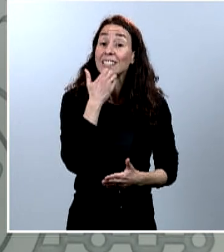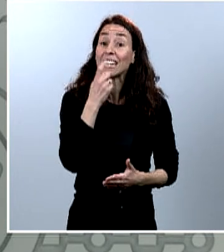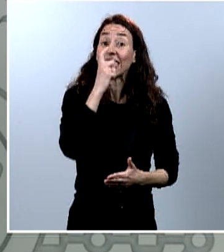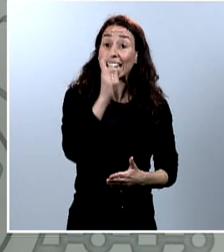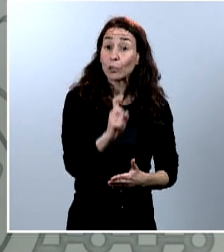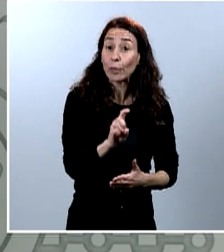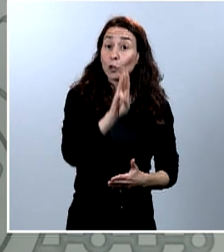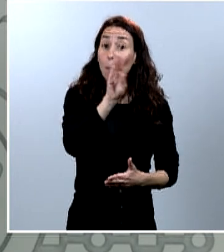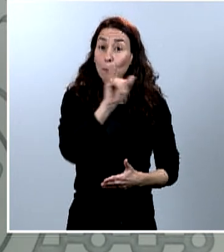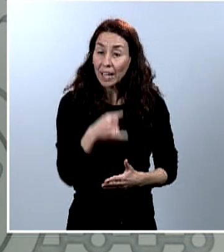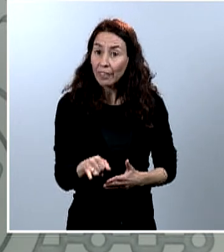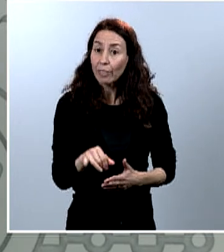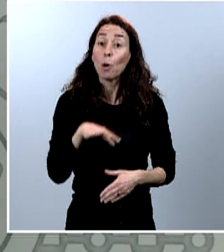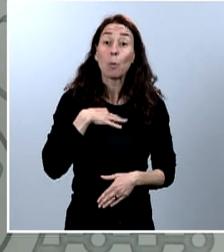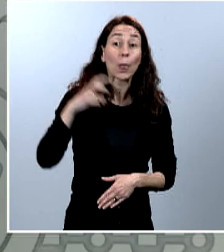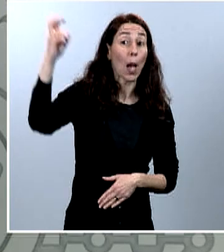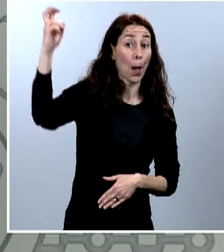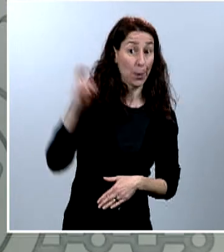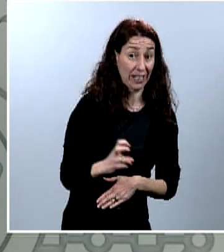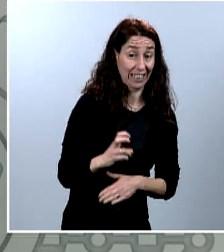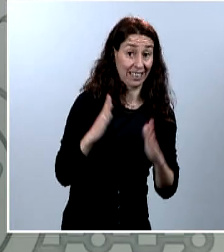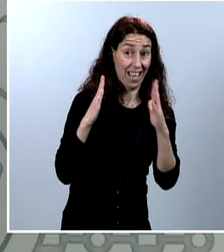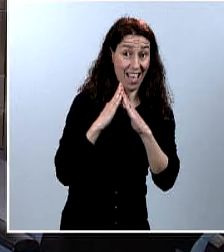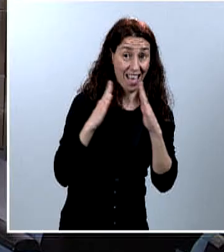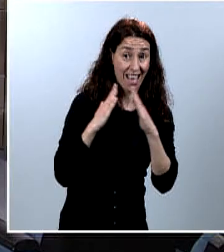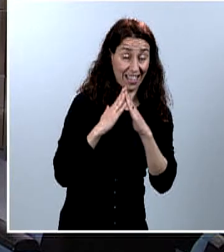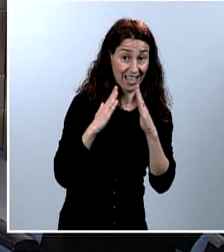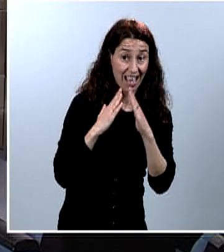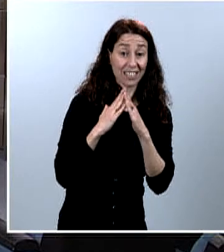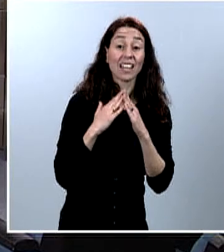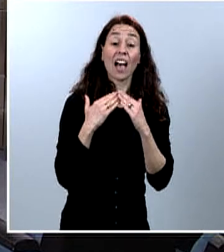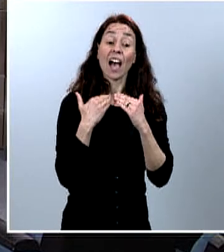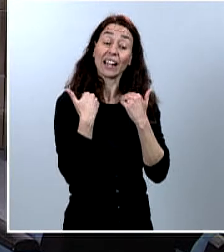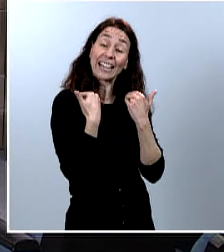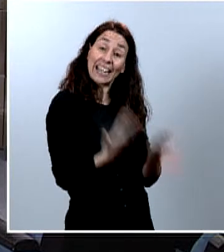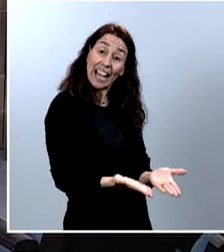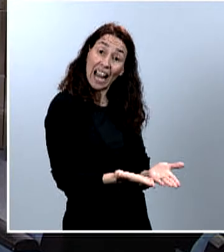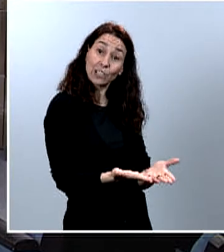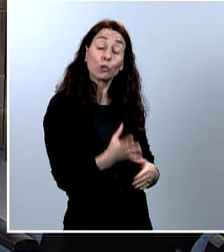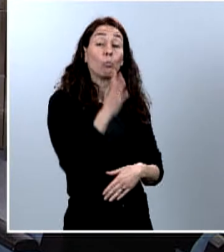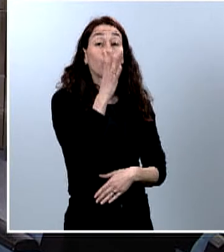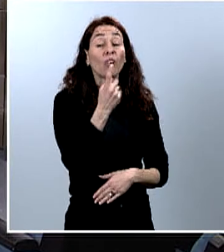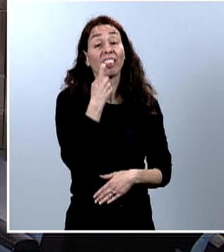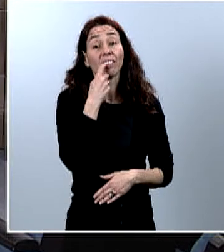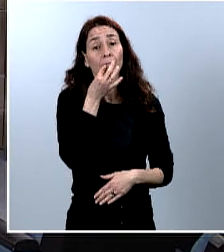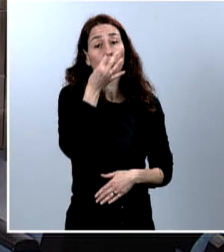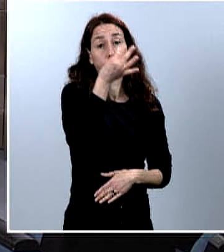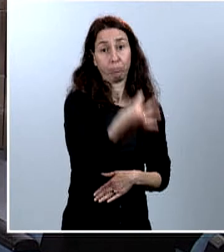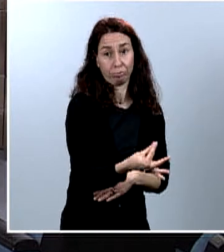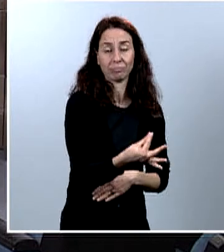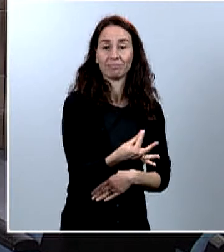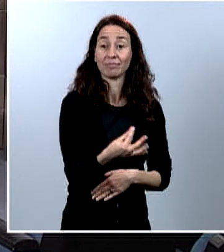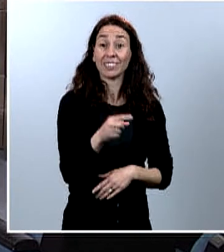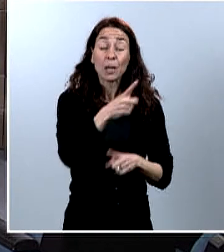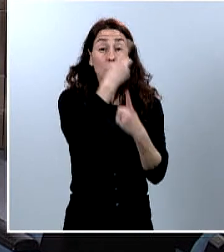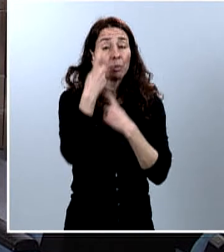venir a ponerle su regalito una vez que se le había caído el diente. Son preguntas muy bonitas,